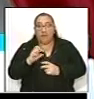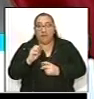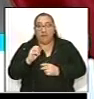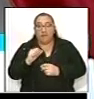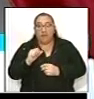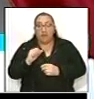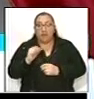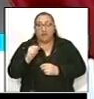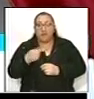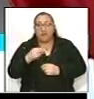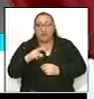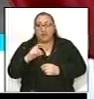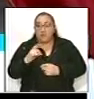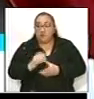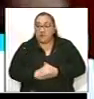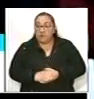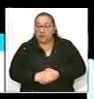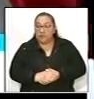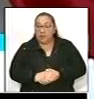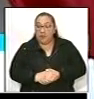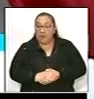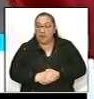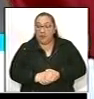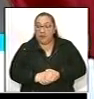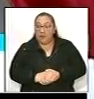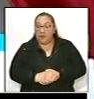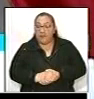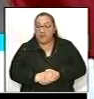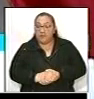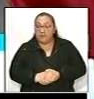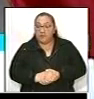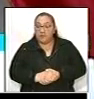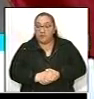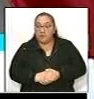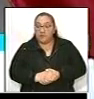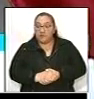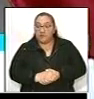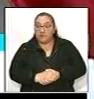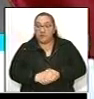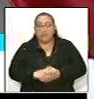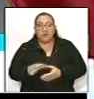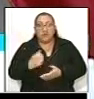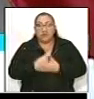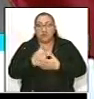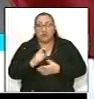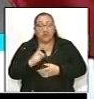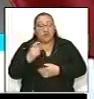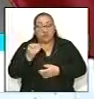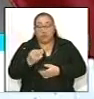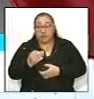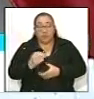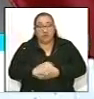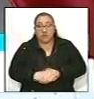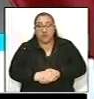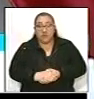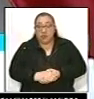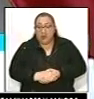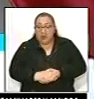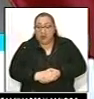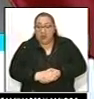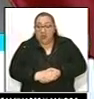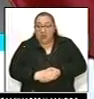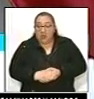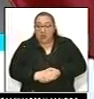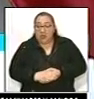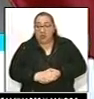siempre se dice, hermanas, que no hay, nadie se ha beneficiado, y la verdad es que hay que tal vez